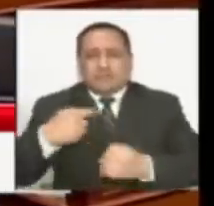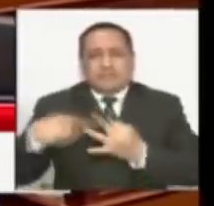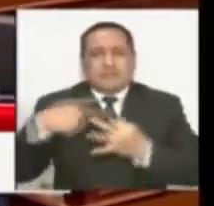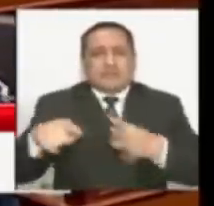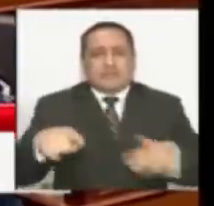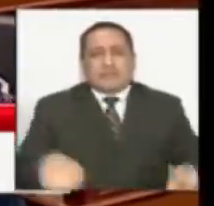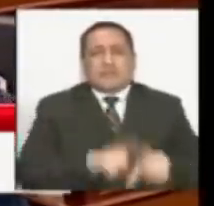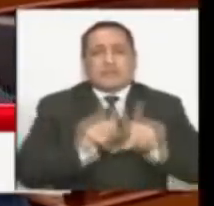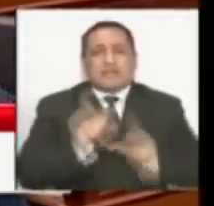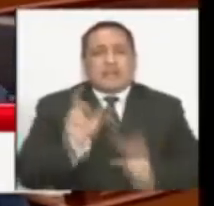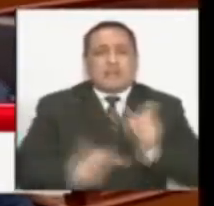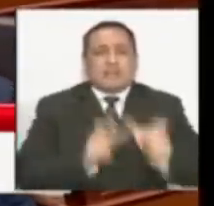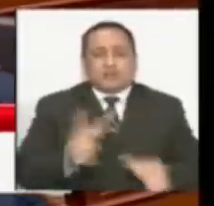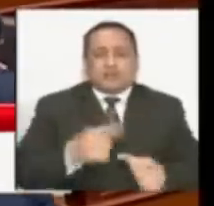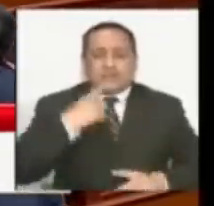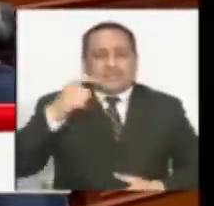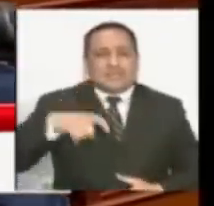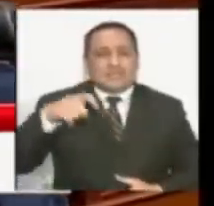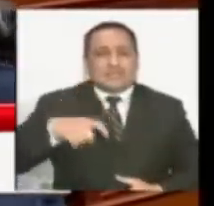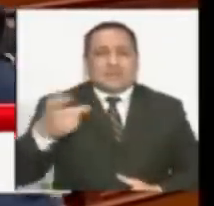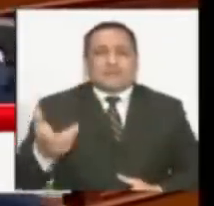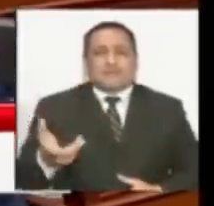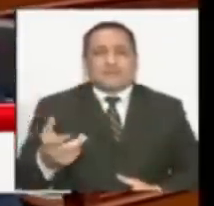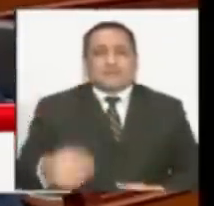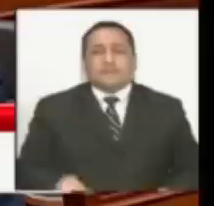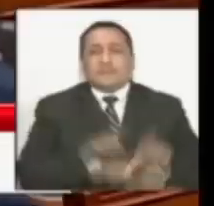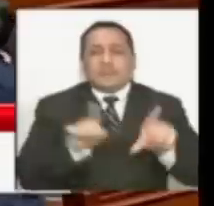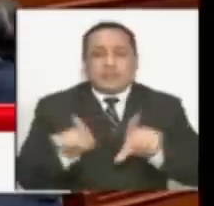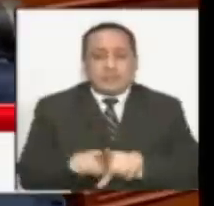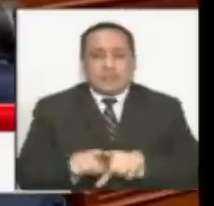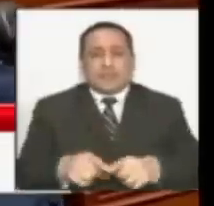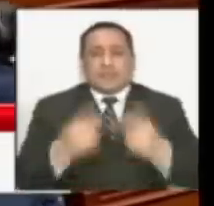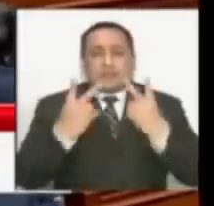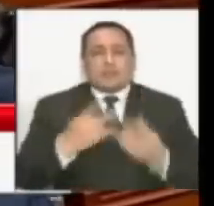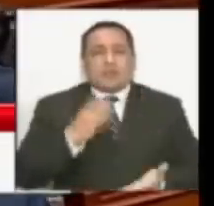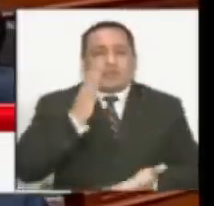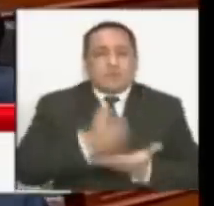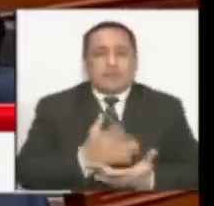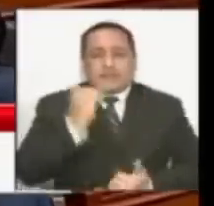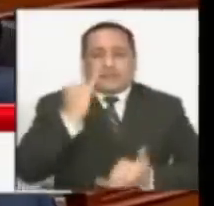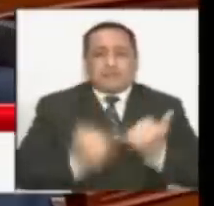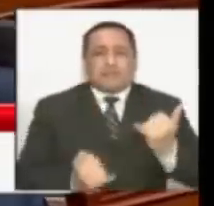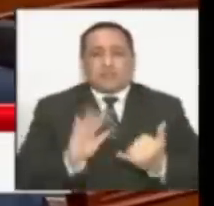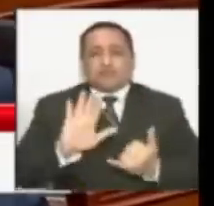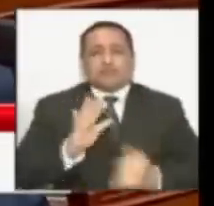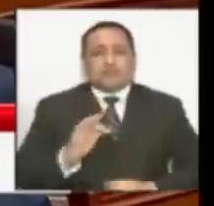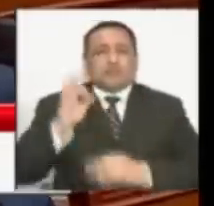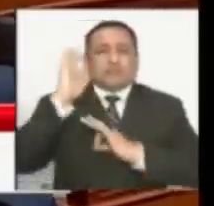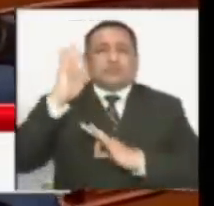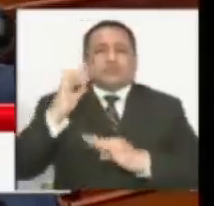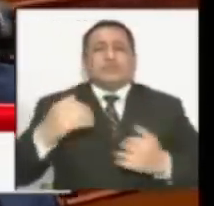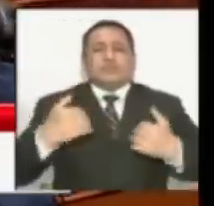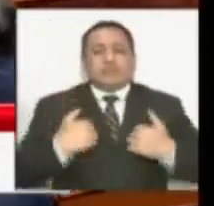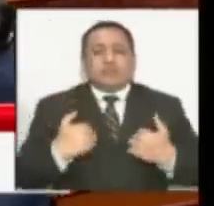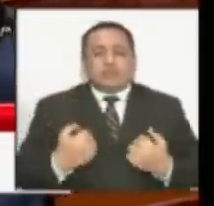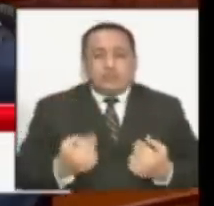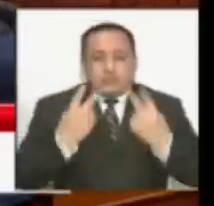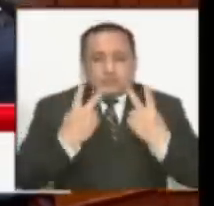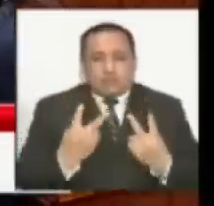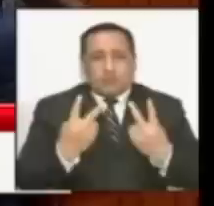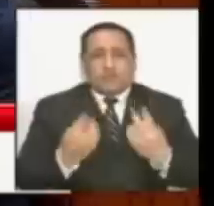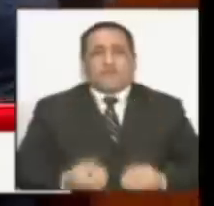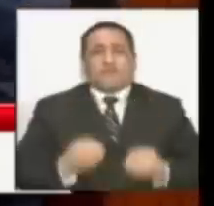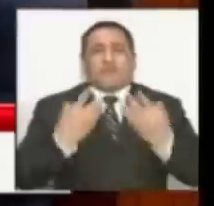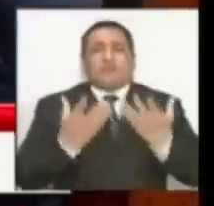por devolver la esperanza a la ciudadanía, para demostrar que pueden confiar en nosotros, para demostrarles que